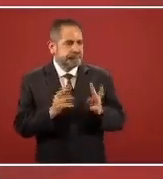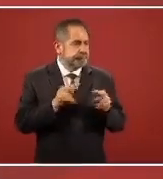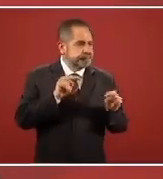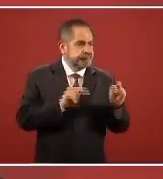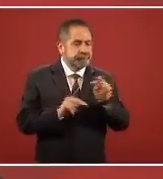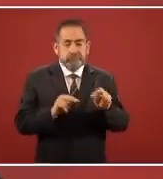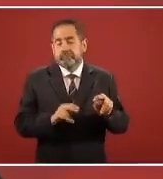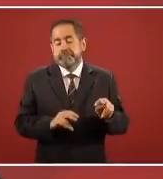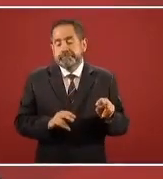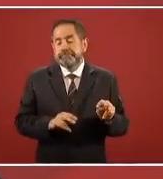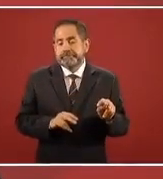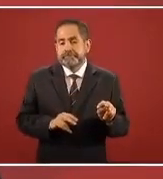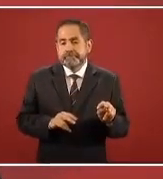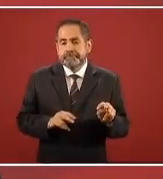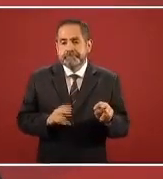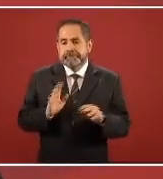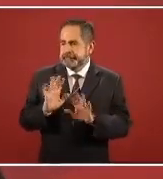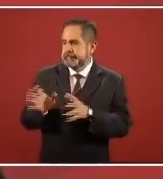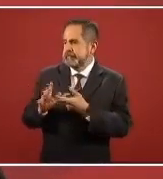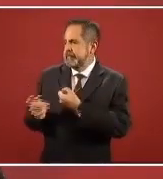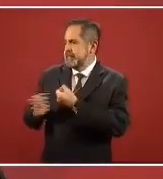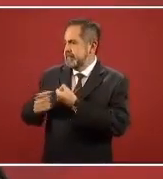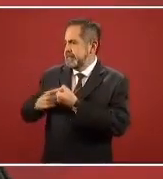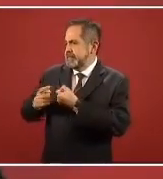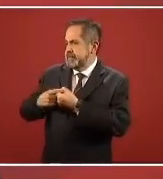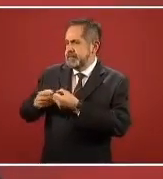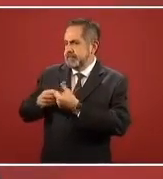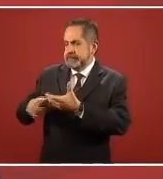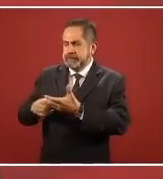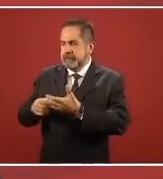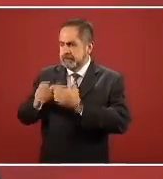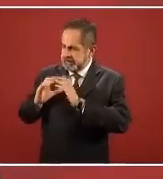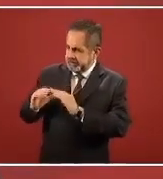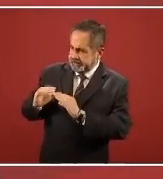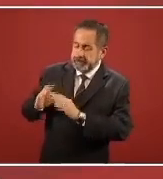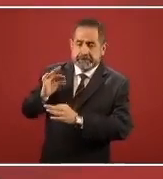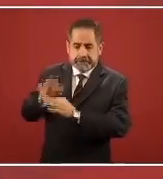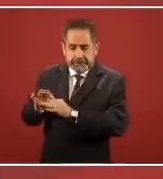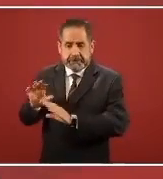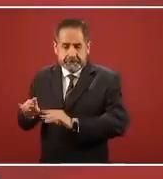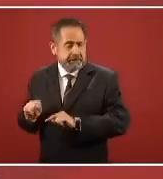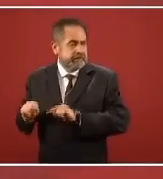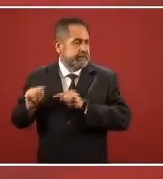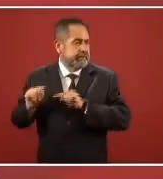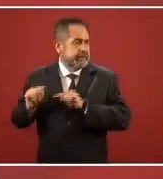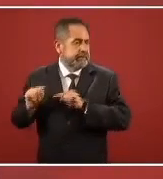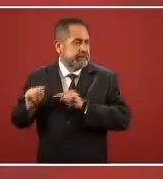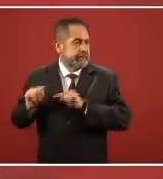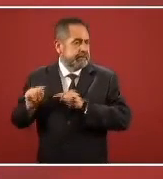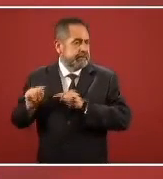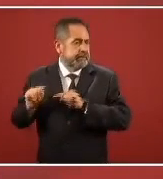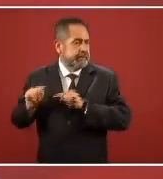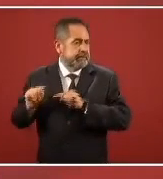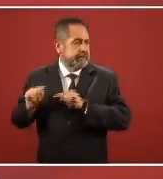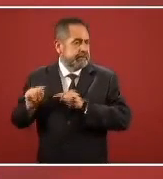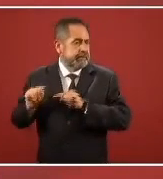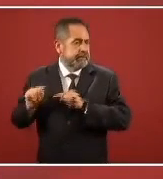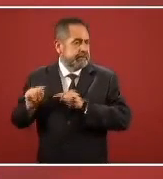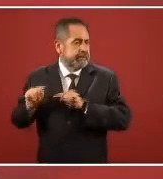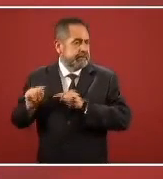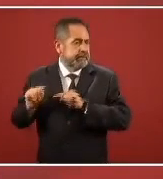habiendo reclutado todo el personal, se concentrara ahí. De esta manera estamos. And so now once